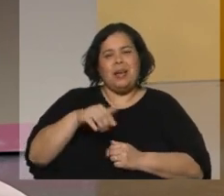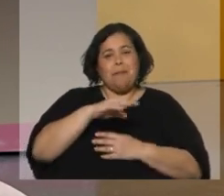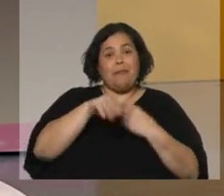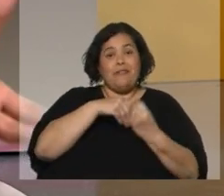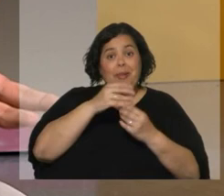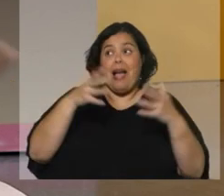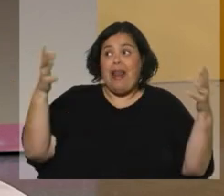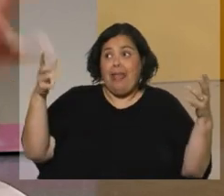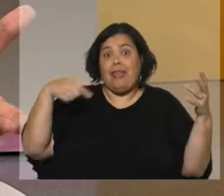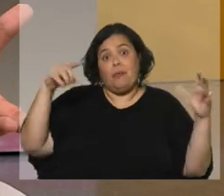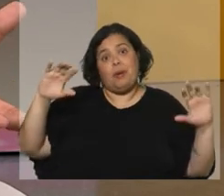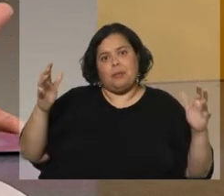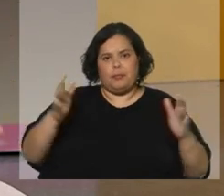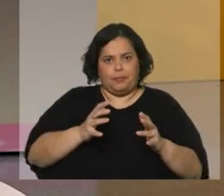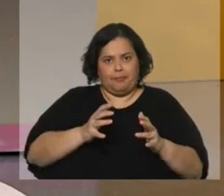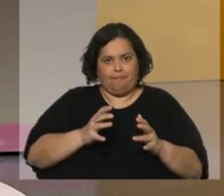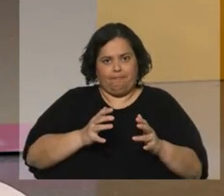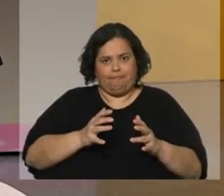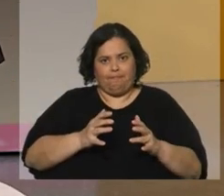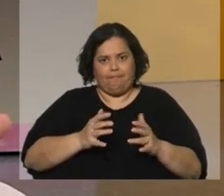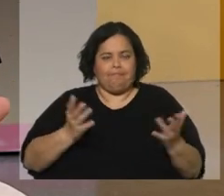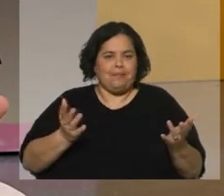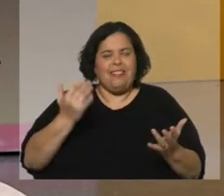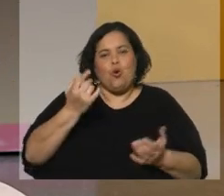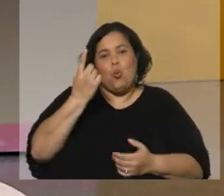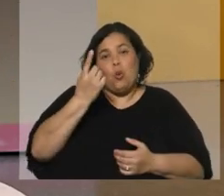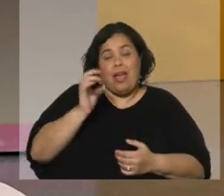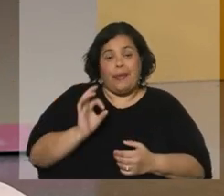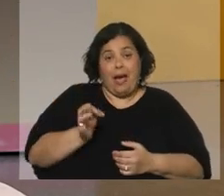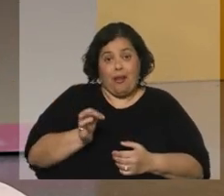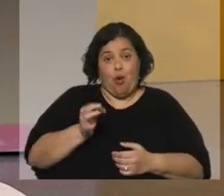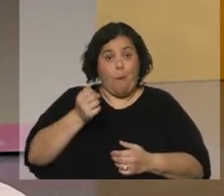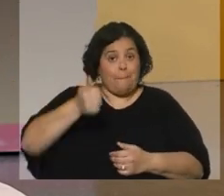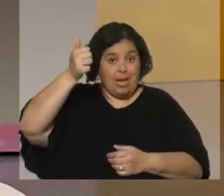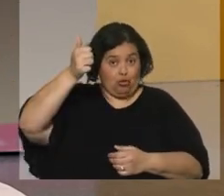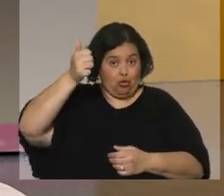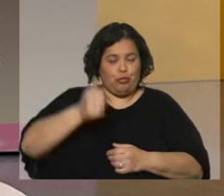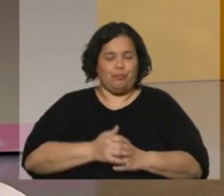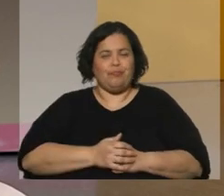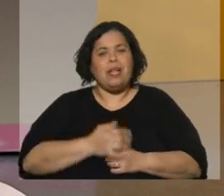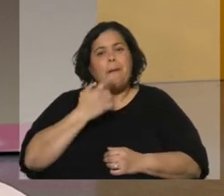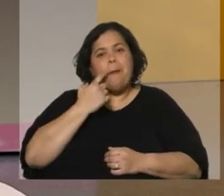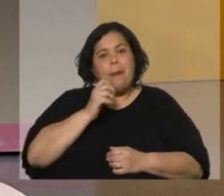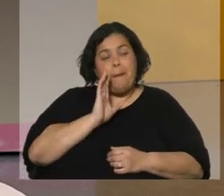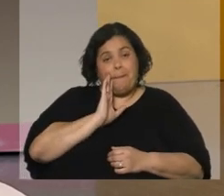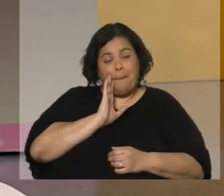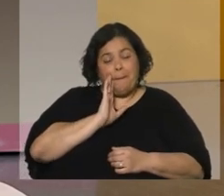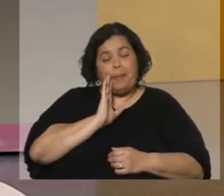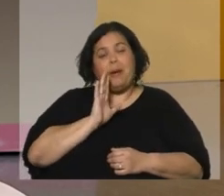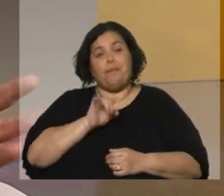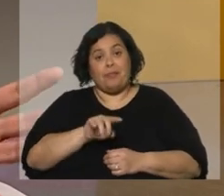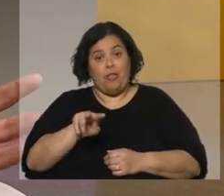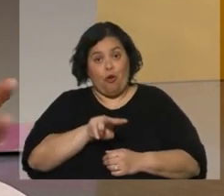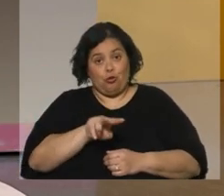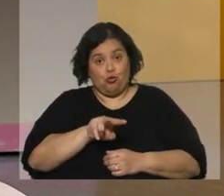pero se fue como achicando como todo en la vida no este tengo un hermano Este que es más grande que yo y mis papás por ejemplo que que